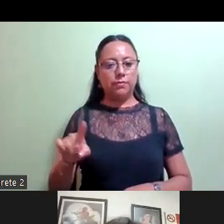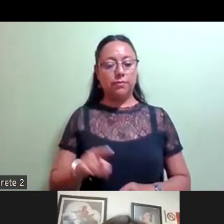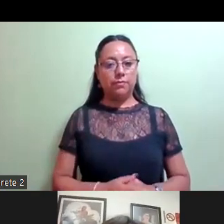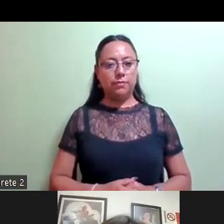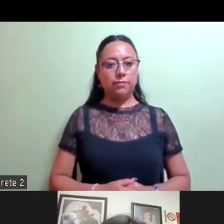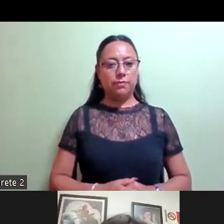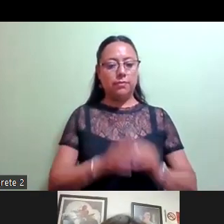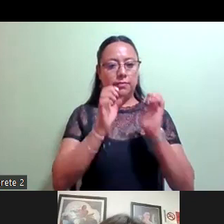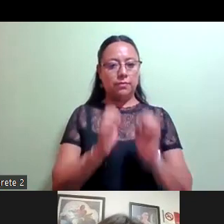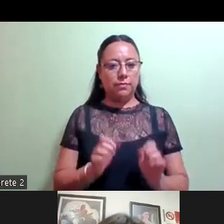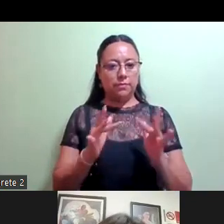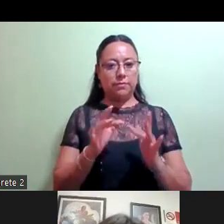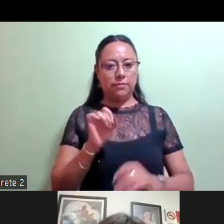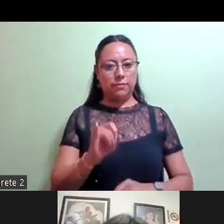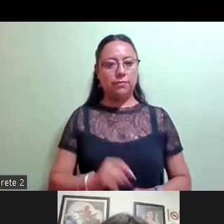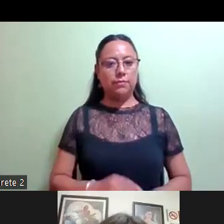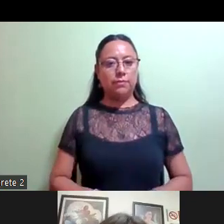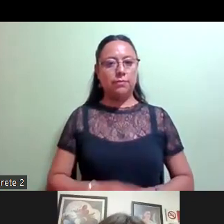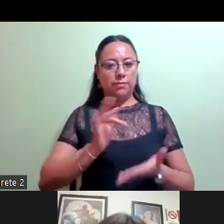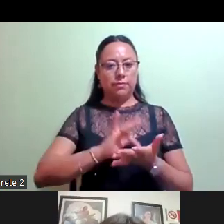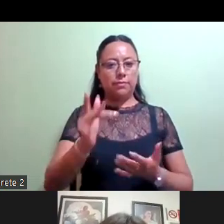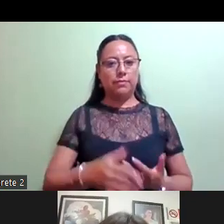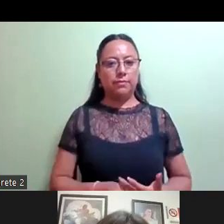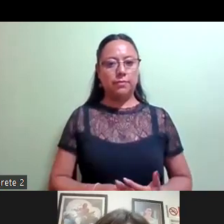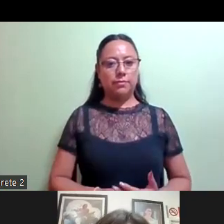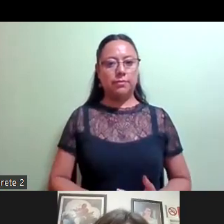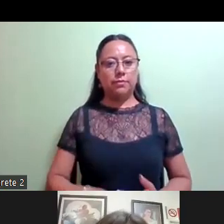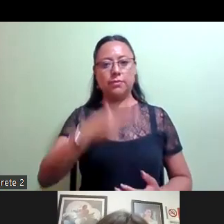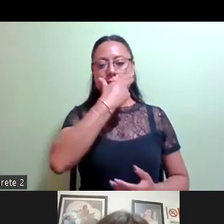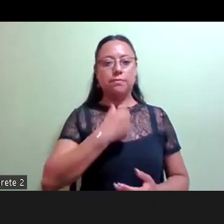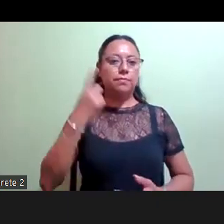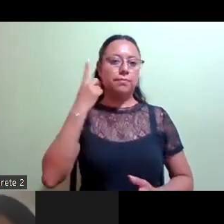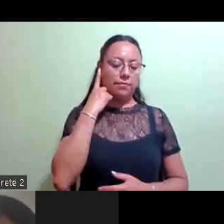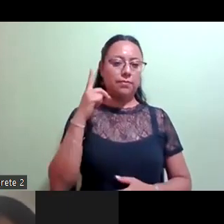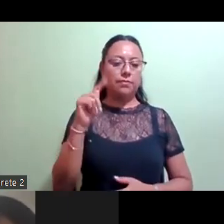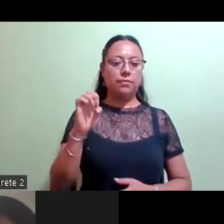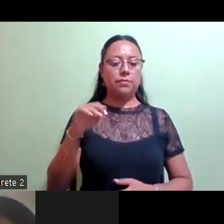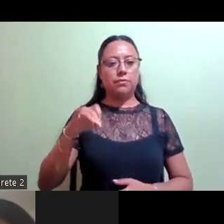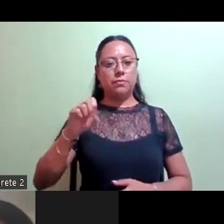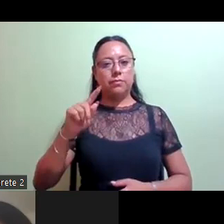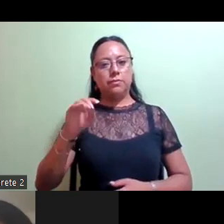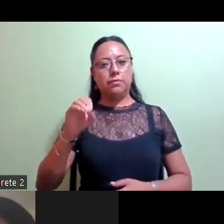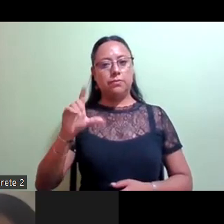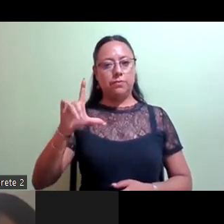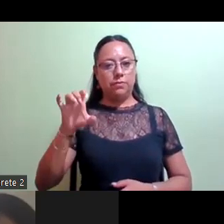Nancy Núñez, presente. Gracias. Diputado Temístocles Villanueva Ramos.